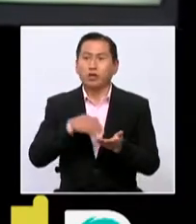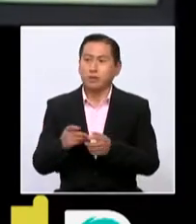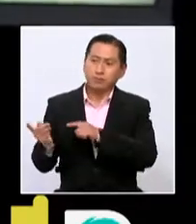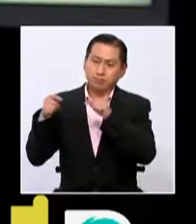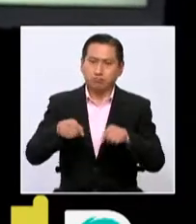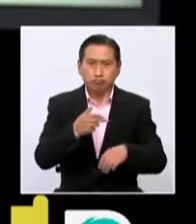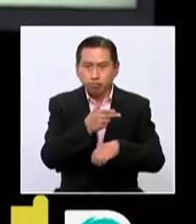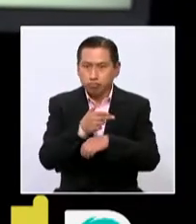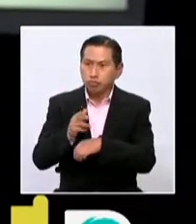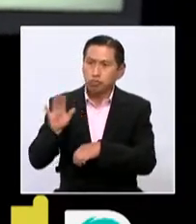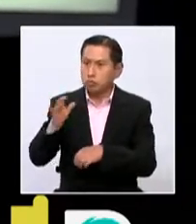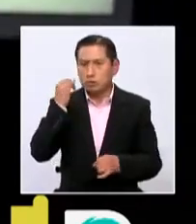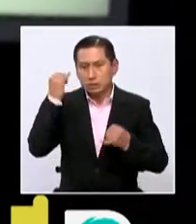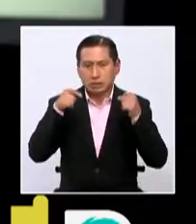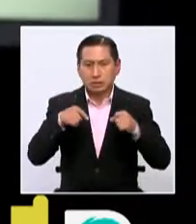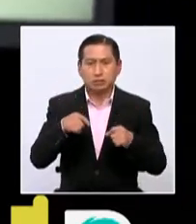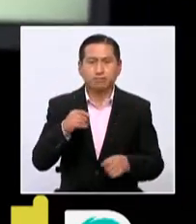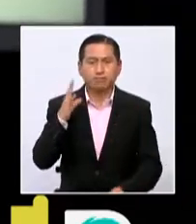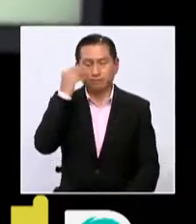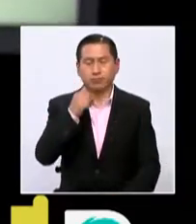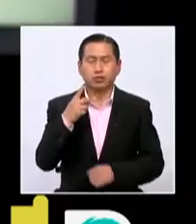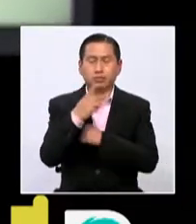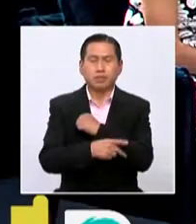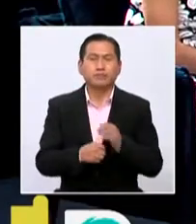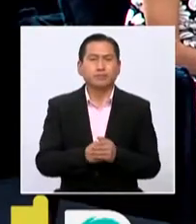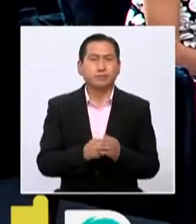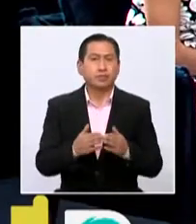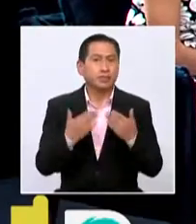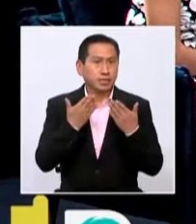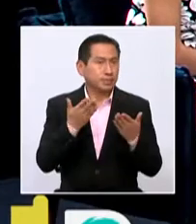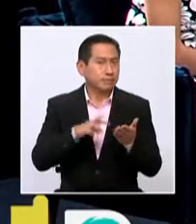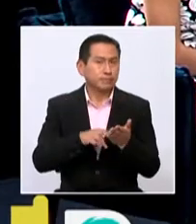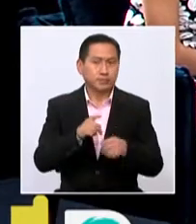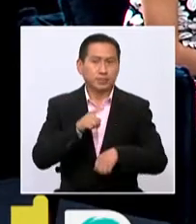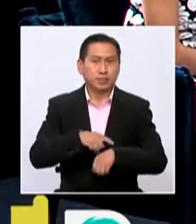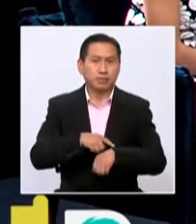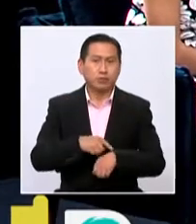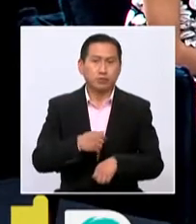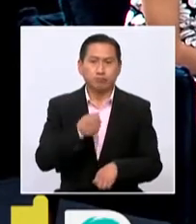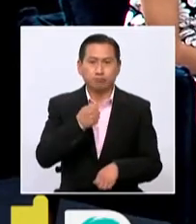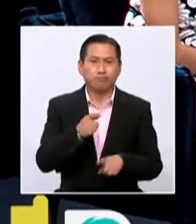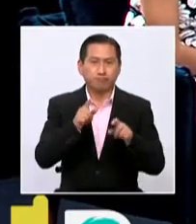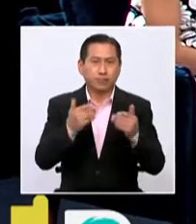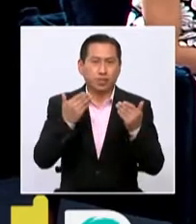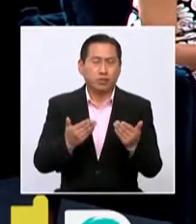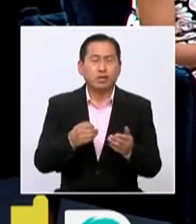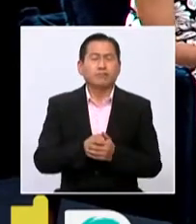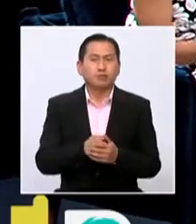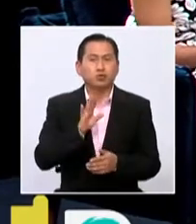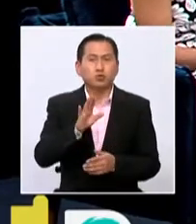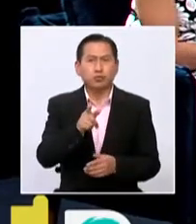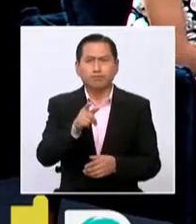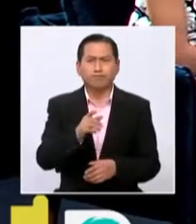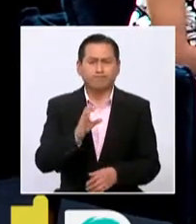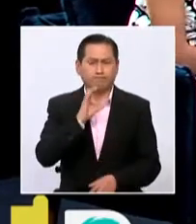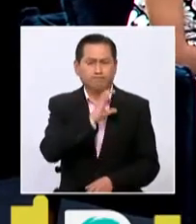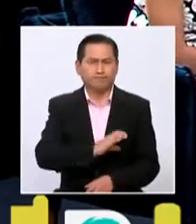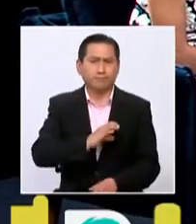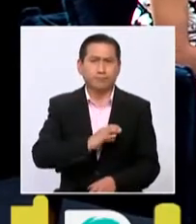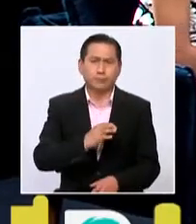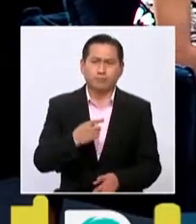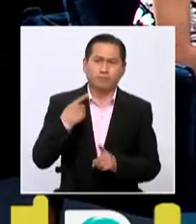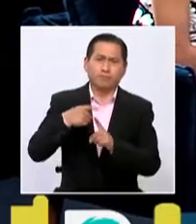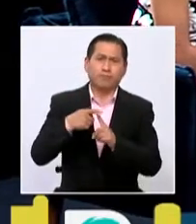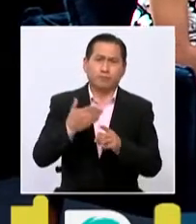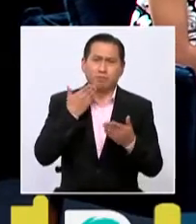a grabar sus proyectos en este maravilloso país. Te agradezco muchísimo, Marcos, por el tiempo, por la entrevista, por ese carácter tan buena